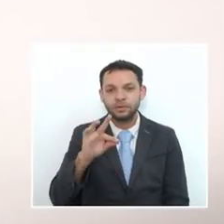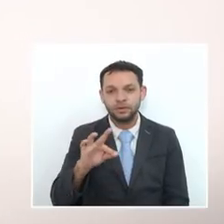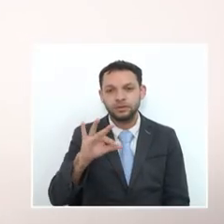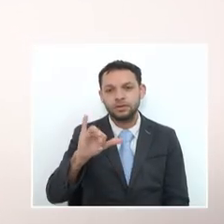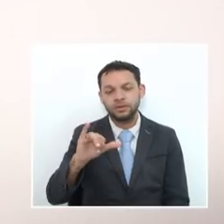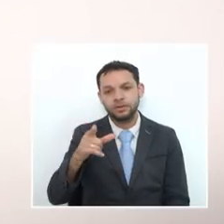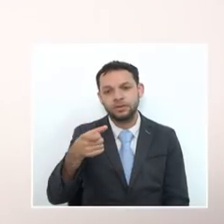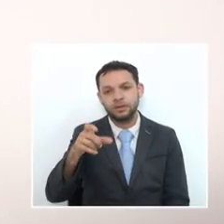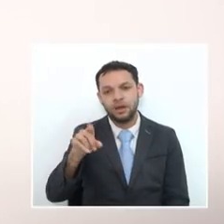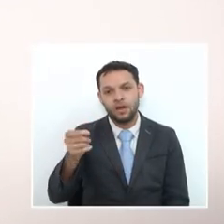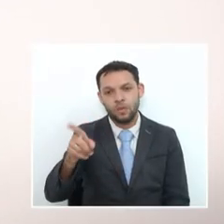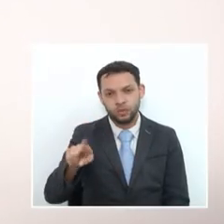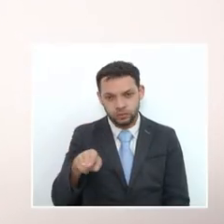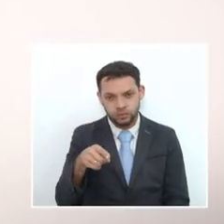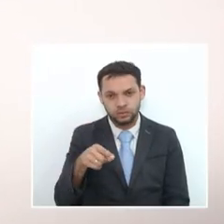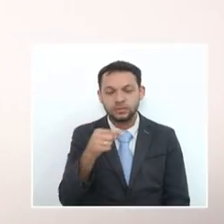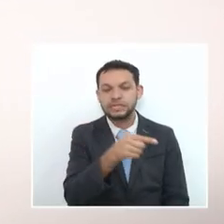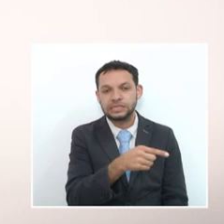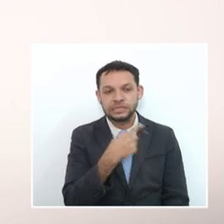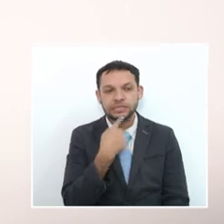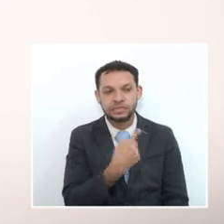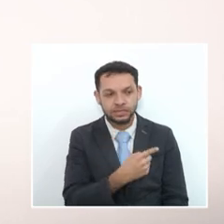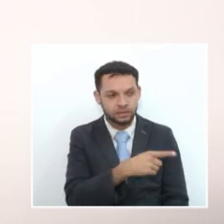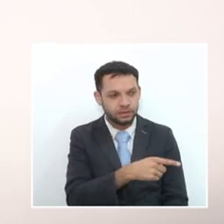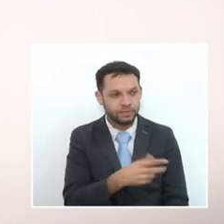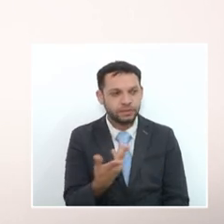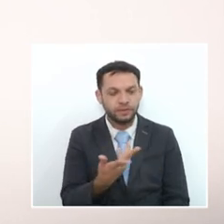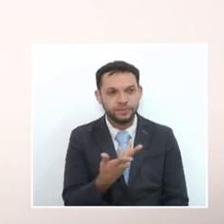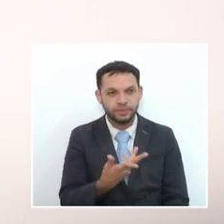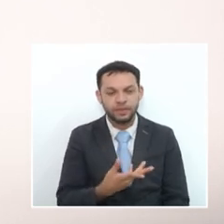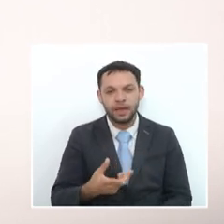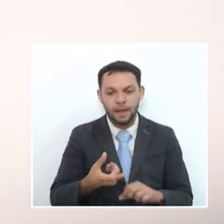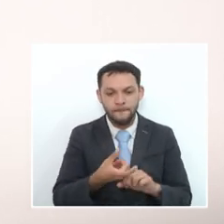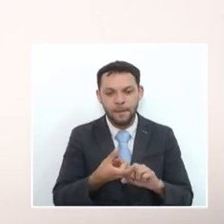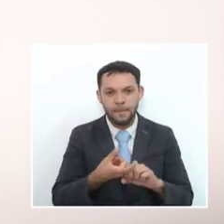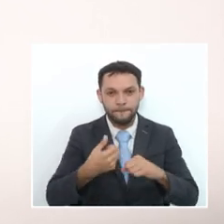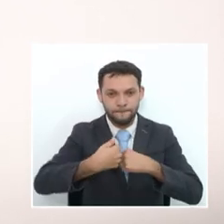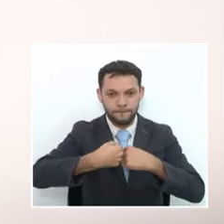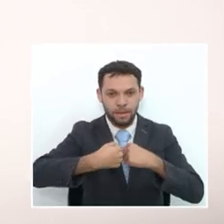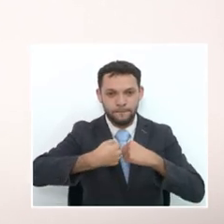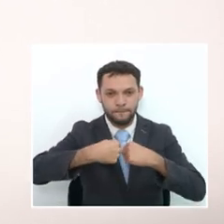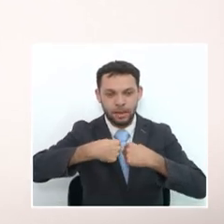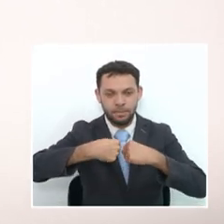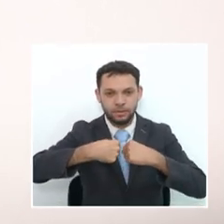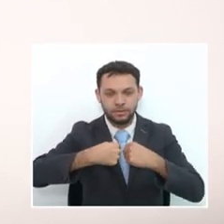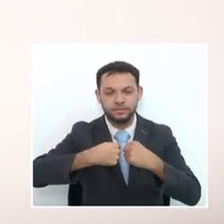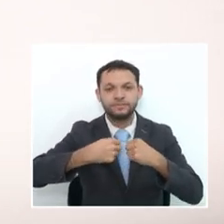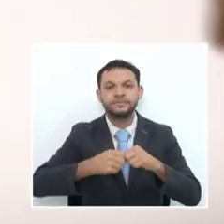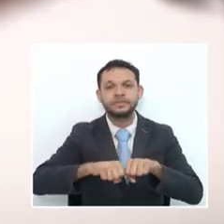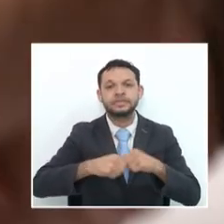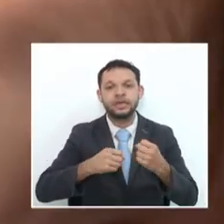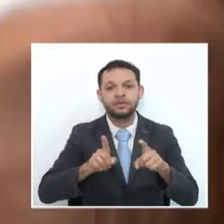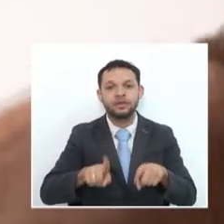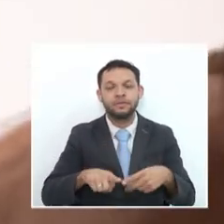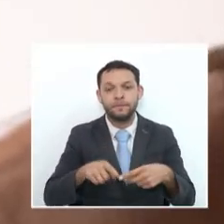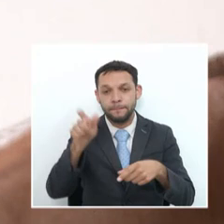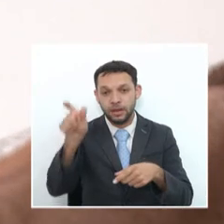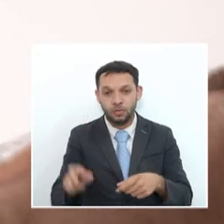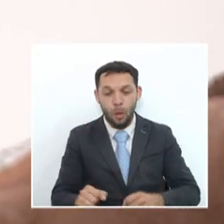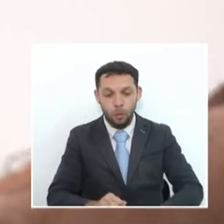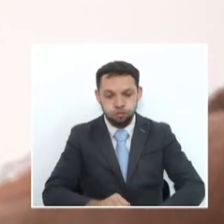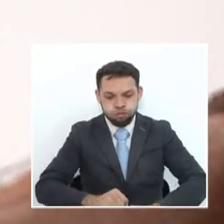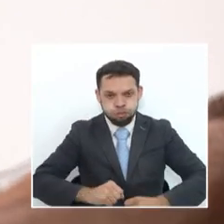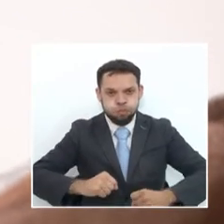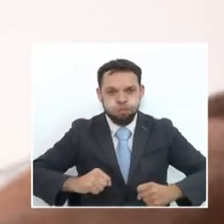colágeno y condrocitos, esto. Esto lo deteriora mucho los lácteos, pero también el sobrepeso. Entonces,